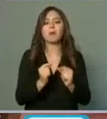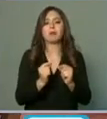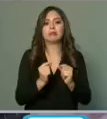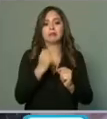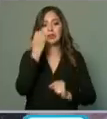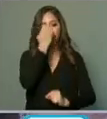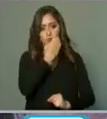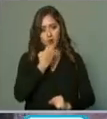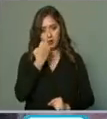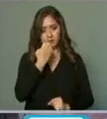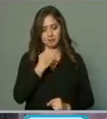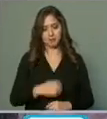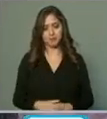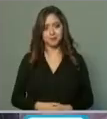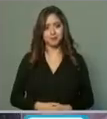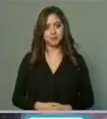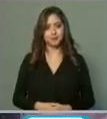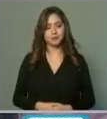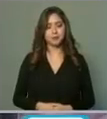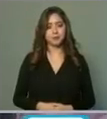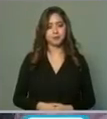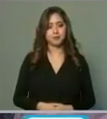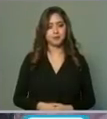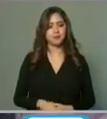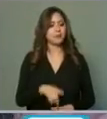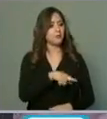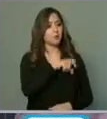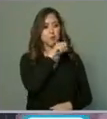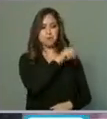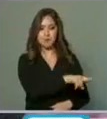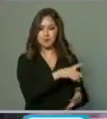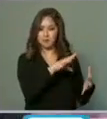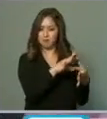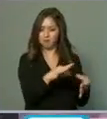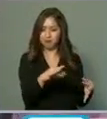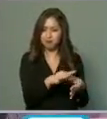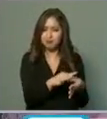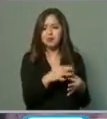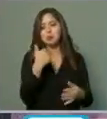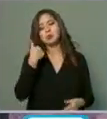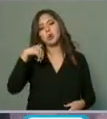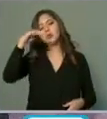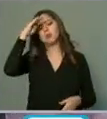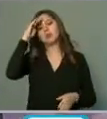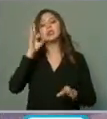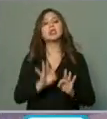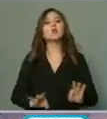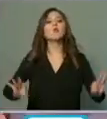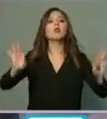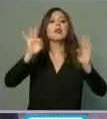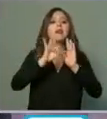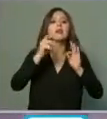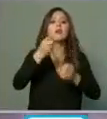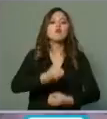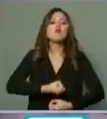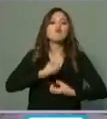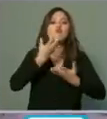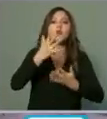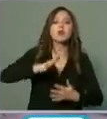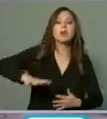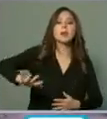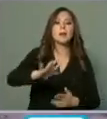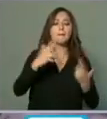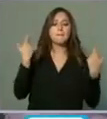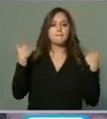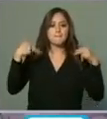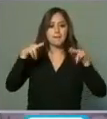un poco haciendo alusión a lo que nos estás compartiendo, yo creo que hay algo bien importante y eso se los quiero dirigir a los maestros, a los directivos